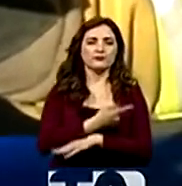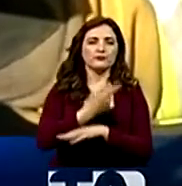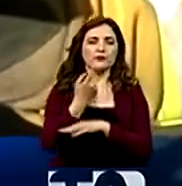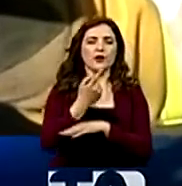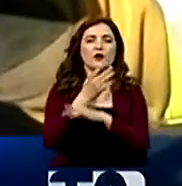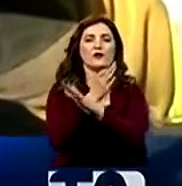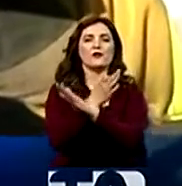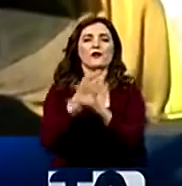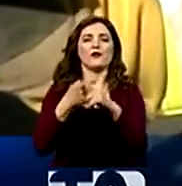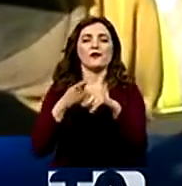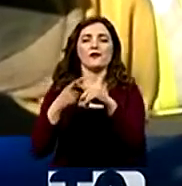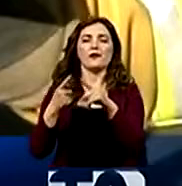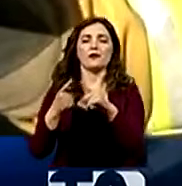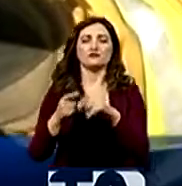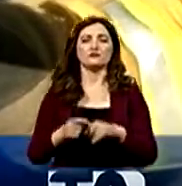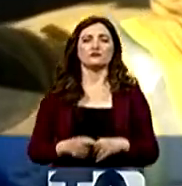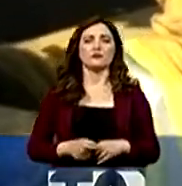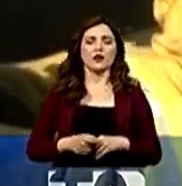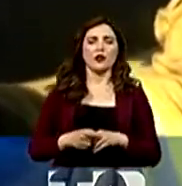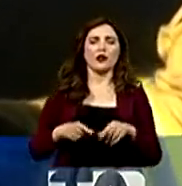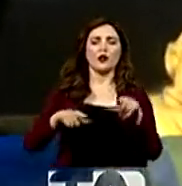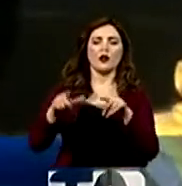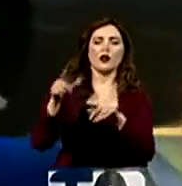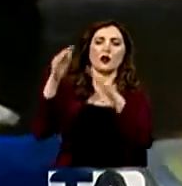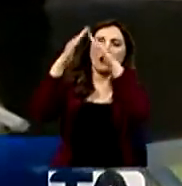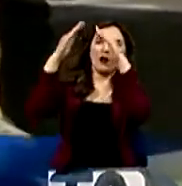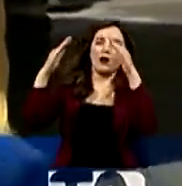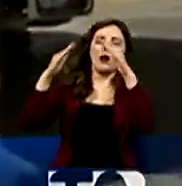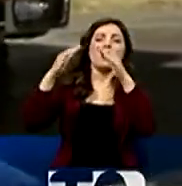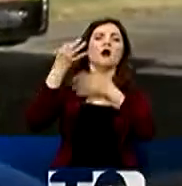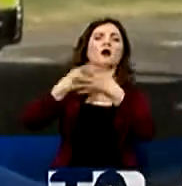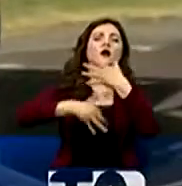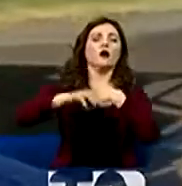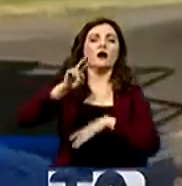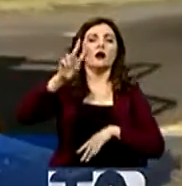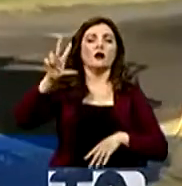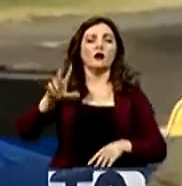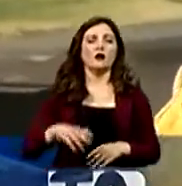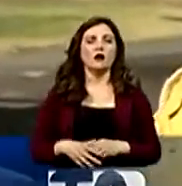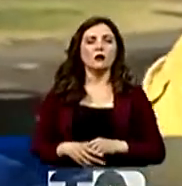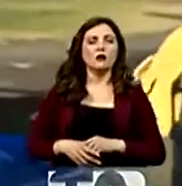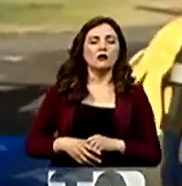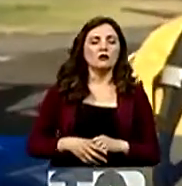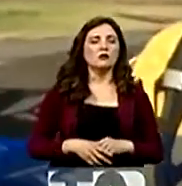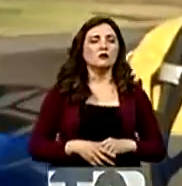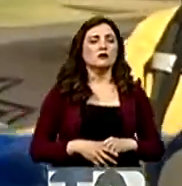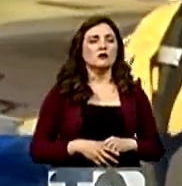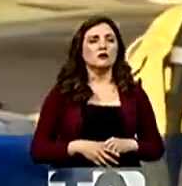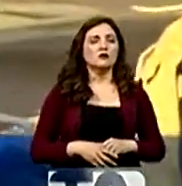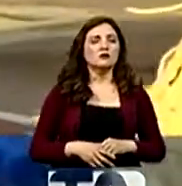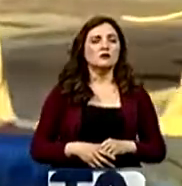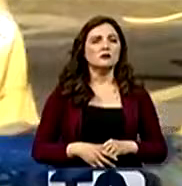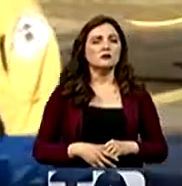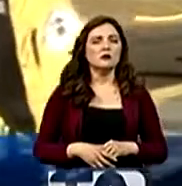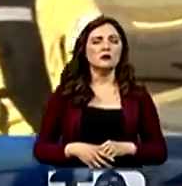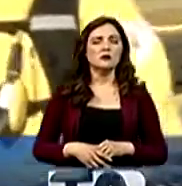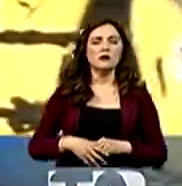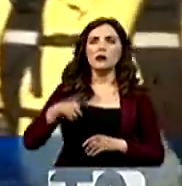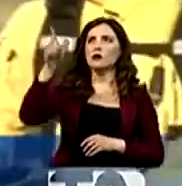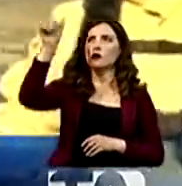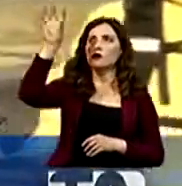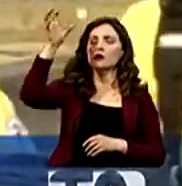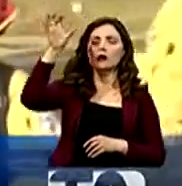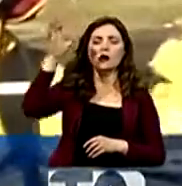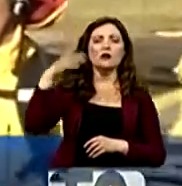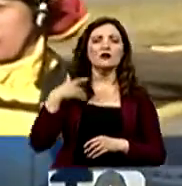distribuidos en sus 23 estaciones para estar listos ante esta situación que se presenta. Efectivamente, debido a las condiciones meteorológicas de